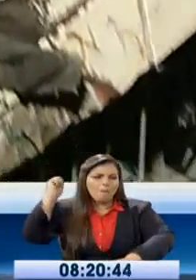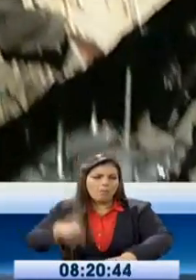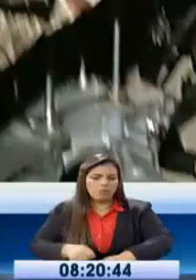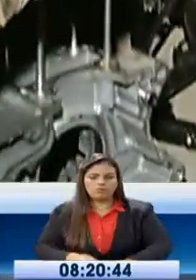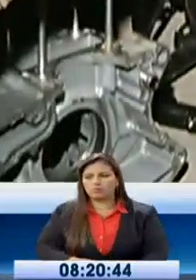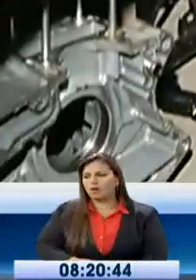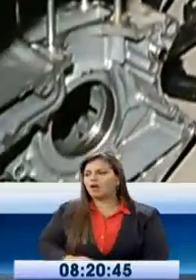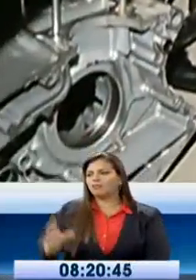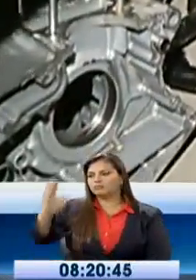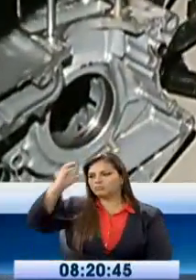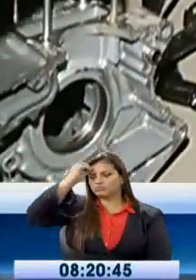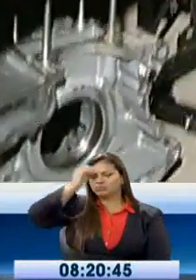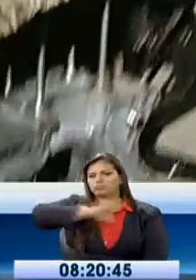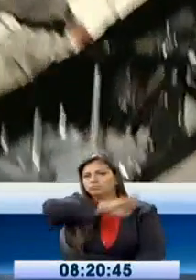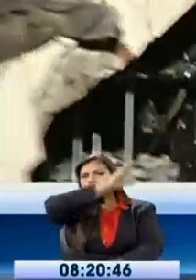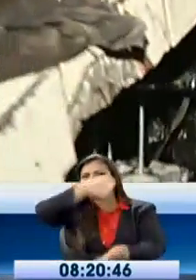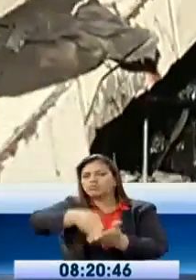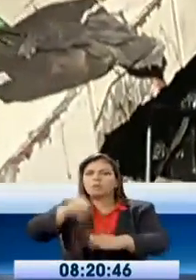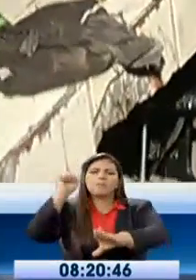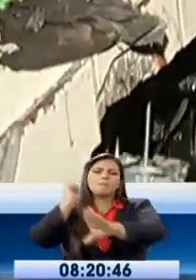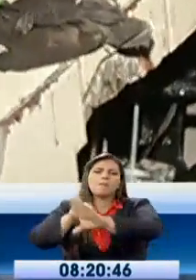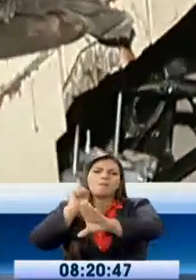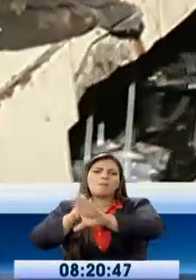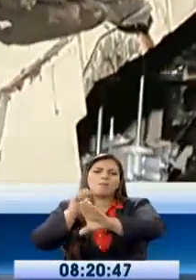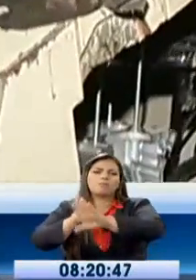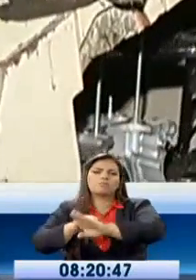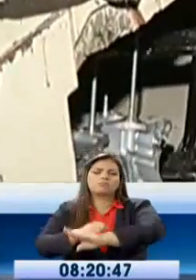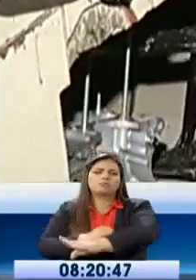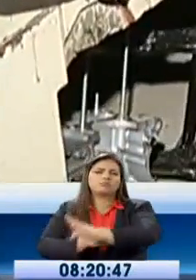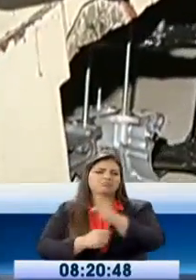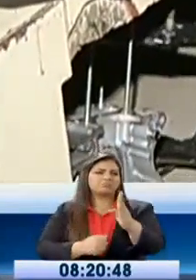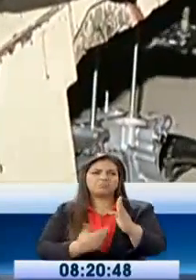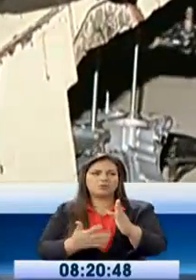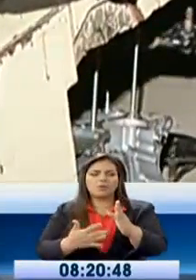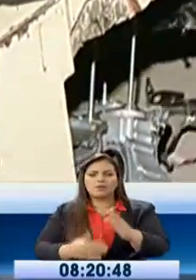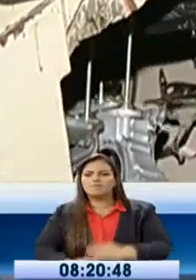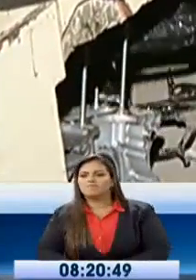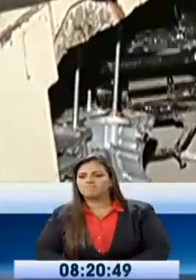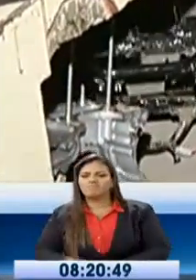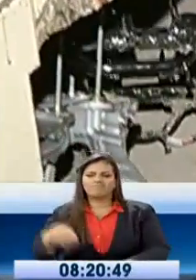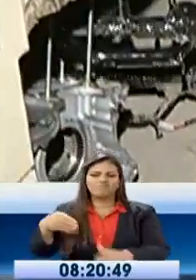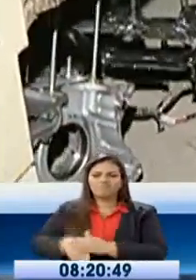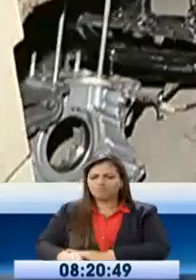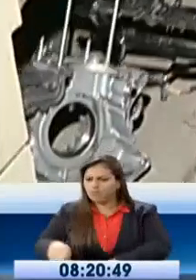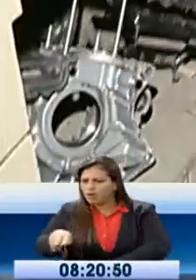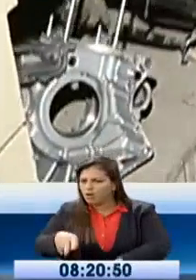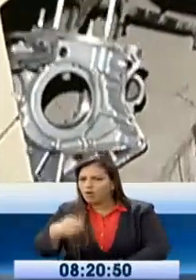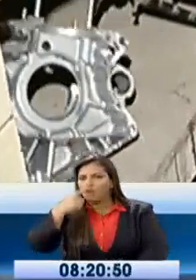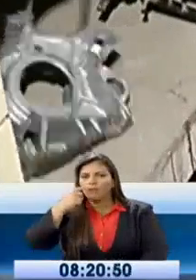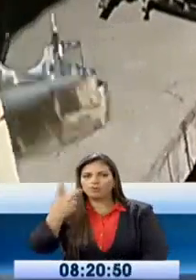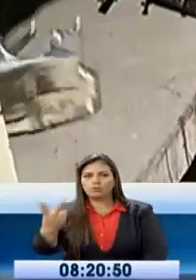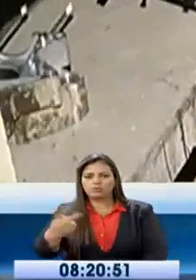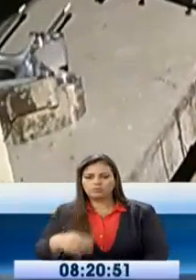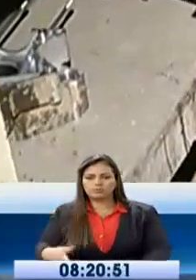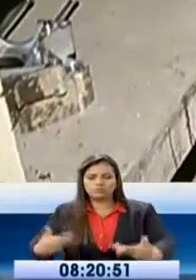golpeamos la puerta, nadie salía. Alzamos los manteles, pudimos verificar a dos individuos en los cuales estaban desarmando una motocicleta.